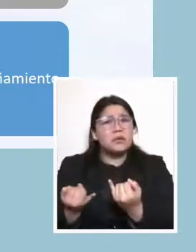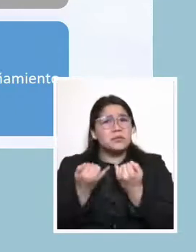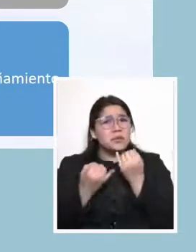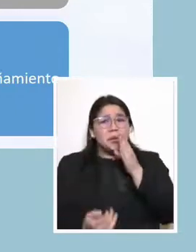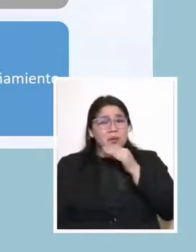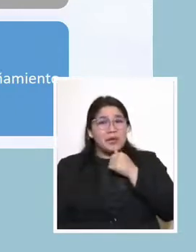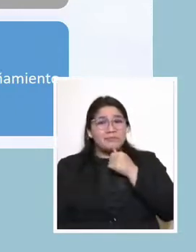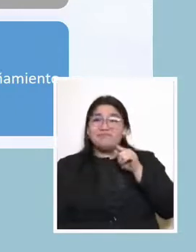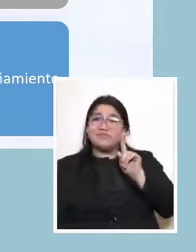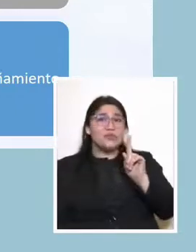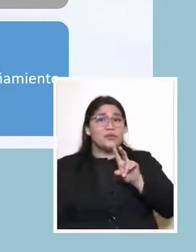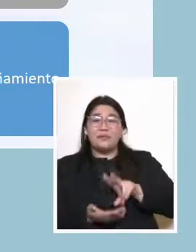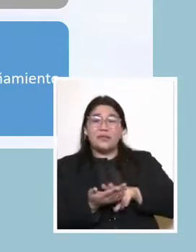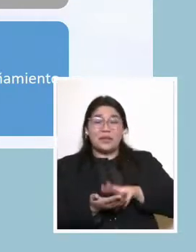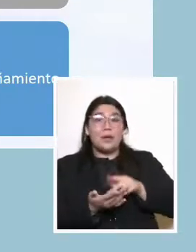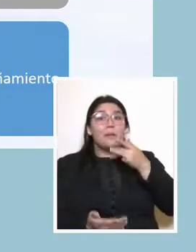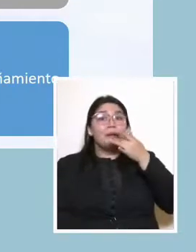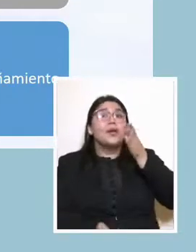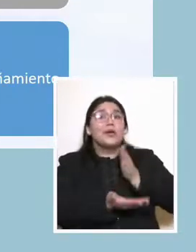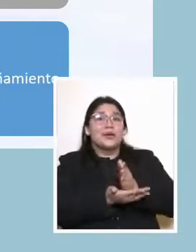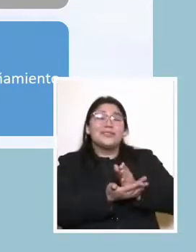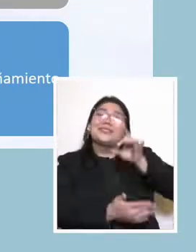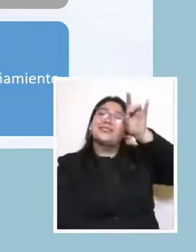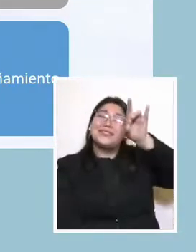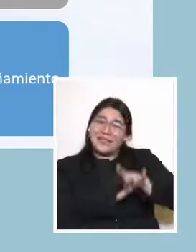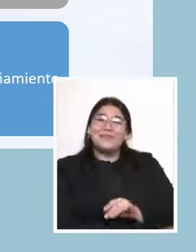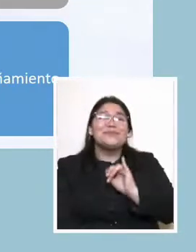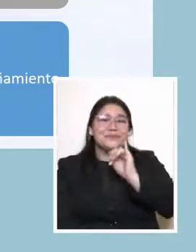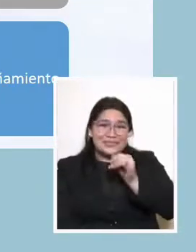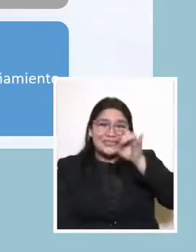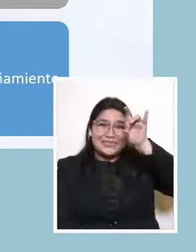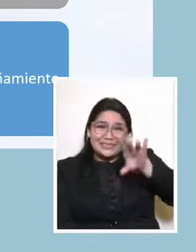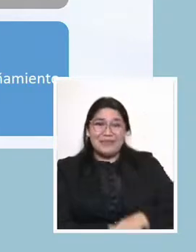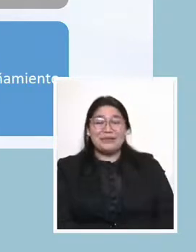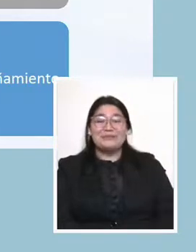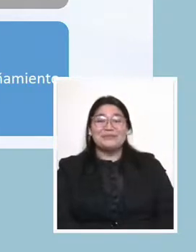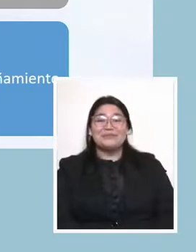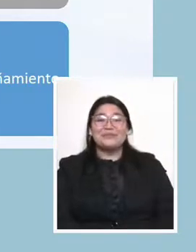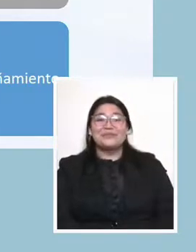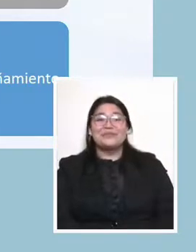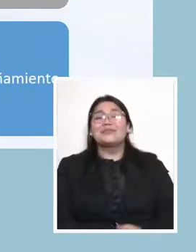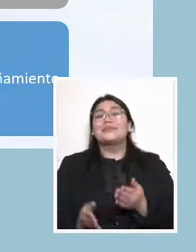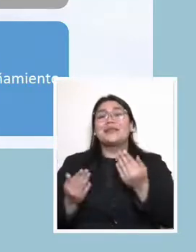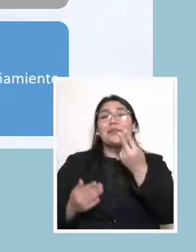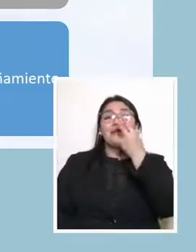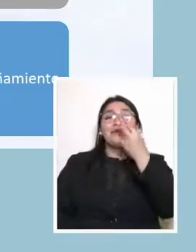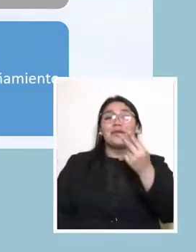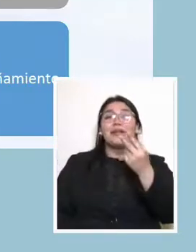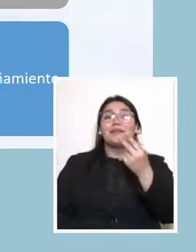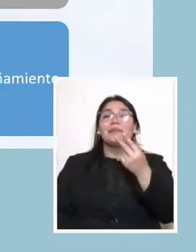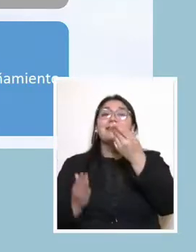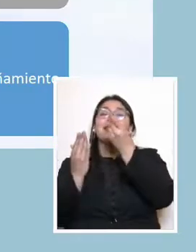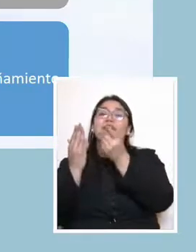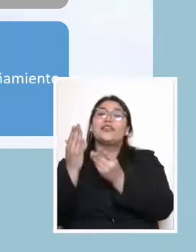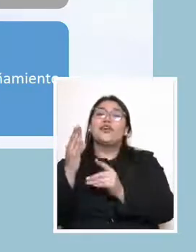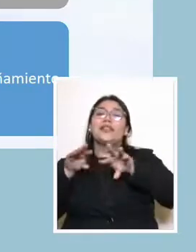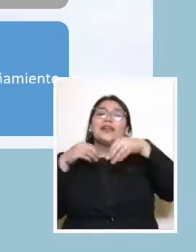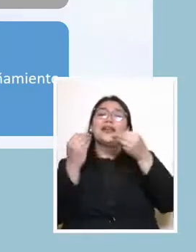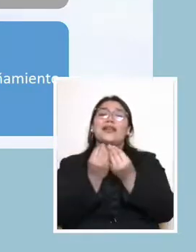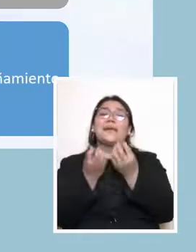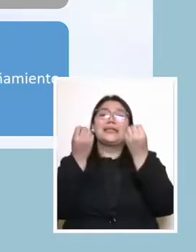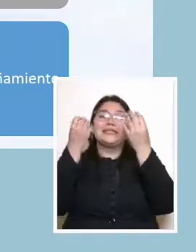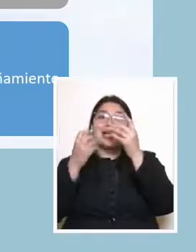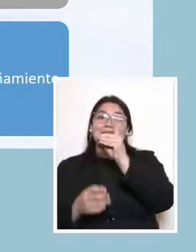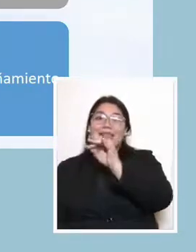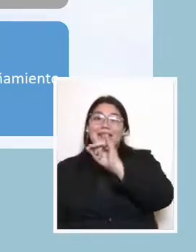porque efectivamente las escuelas sí saben, ¿no? Es solo cosa de mirar los resultados del diagnóstico integral de aprendizaje o los mismos datos, ¿no es cierto?, que nos